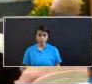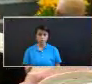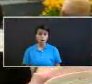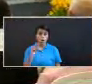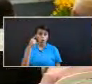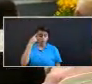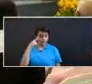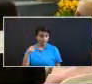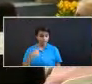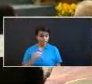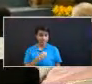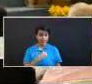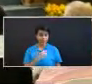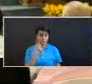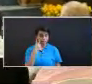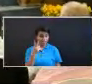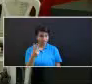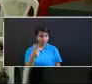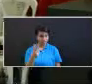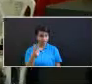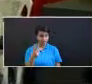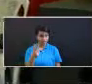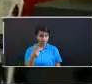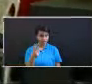un día yo quiero ver